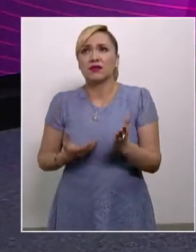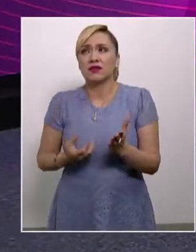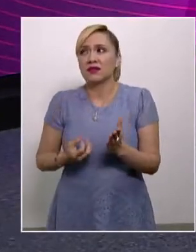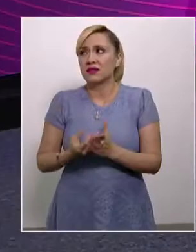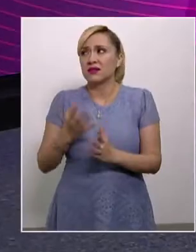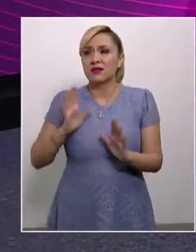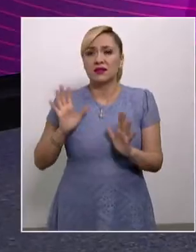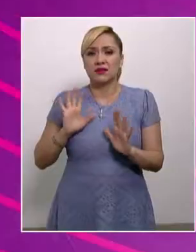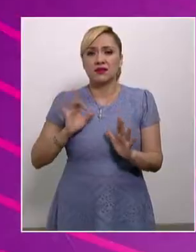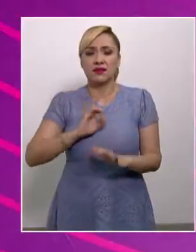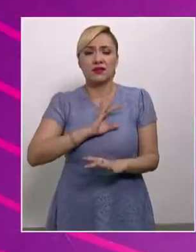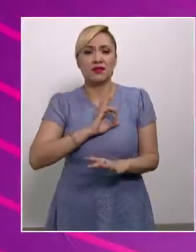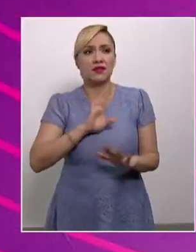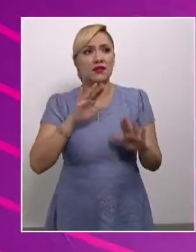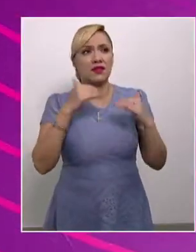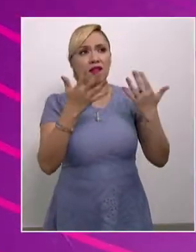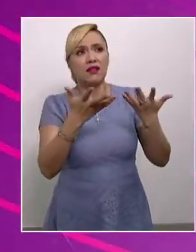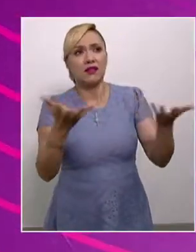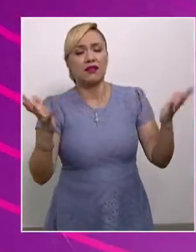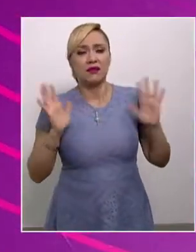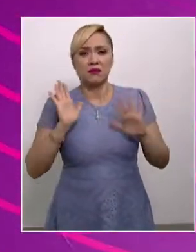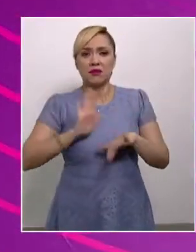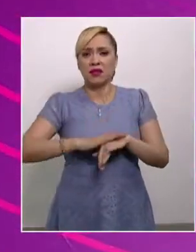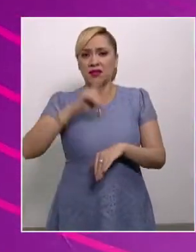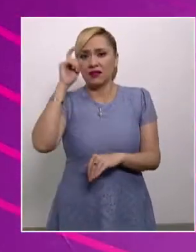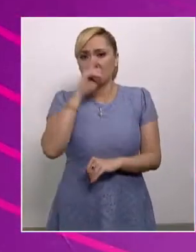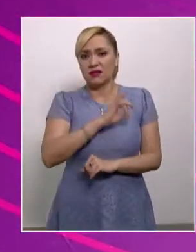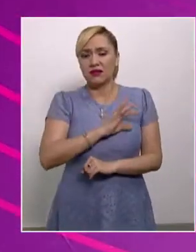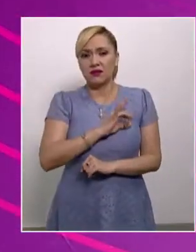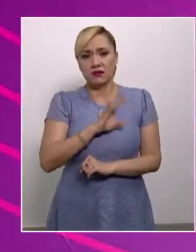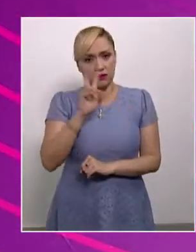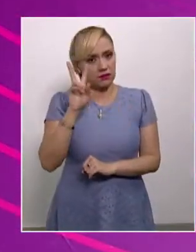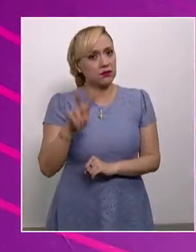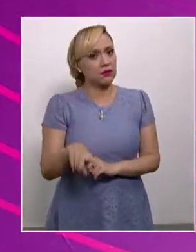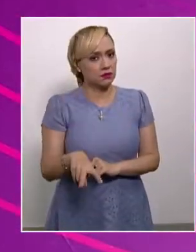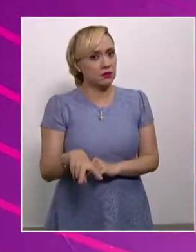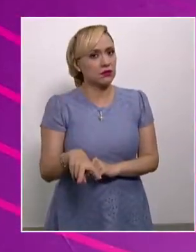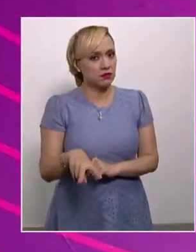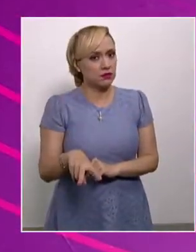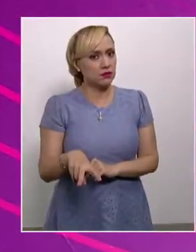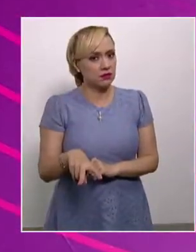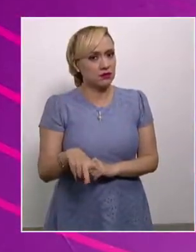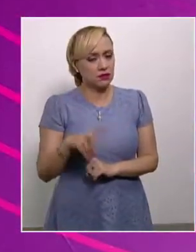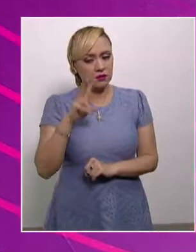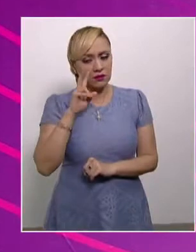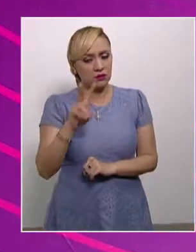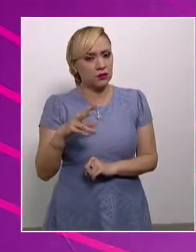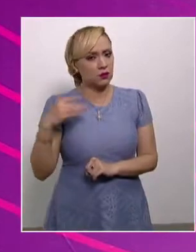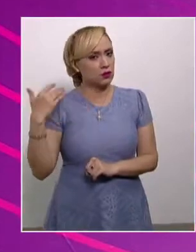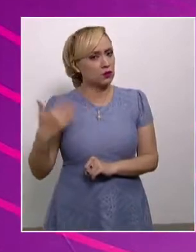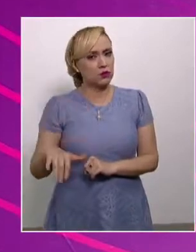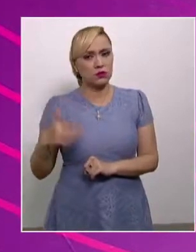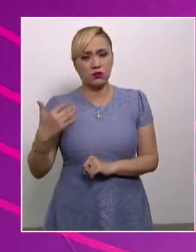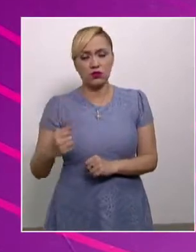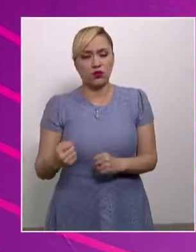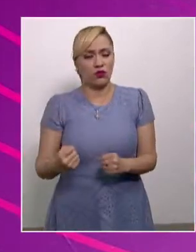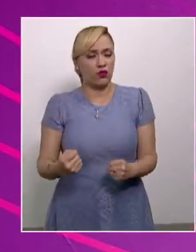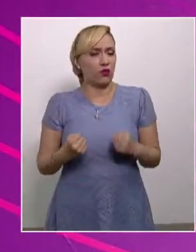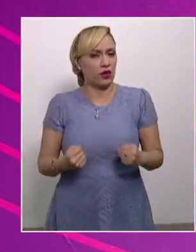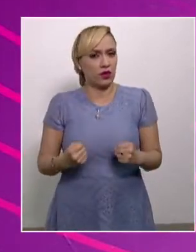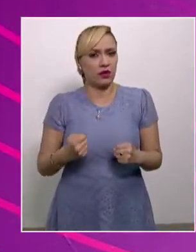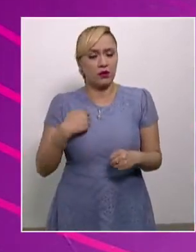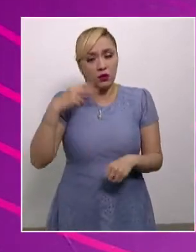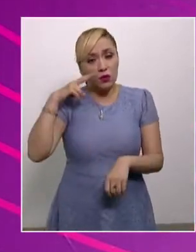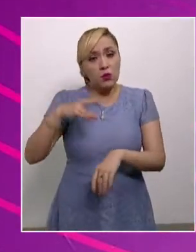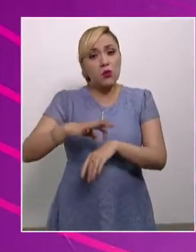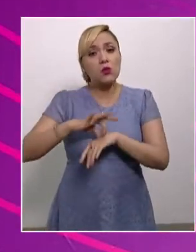complicadas, porque les da miedo salir. Y ese es un clima que no es menor y que para nosotros es como de impacto, porque lo estamos